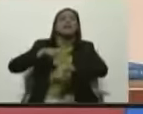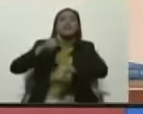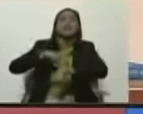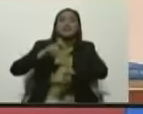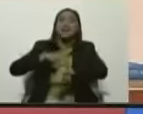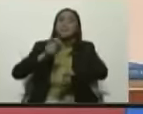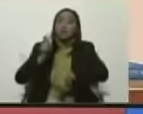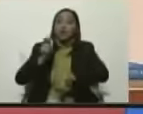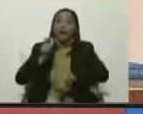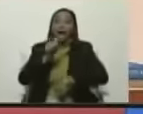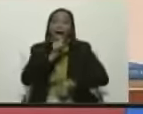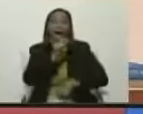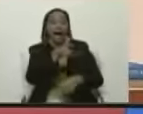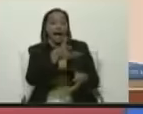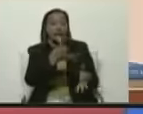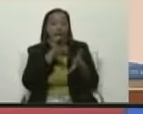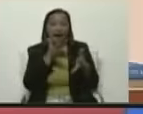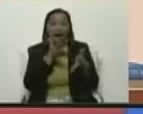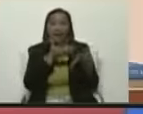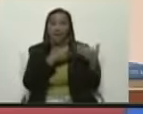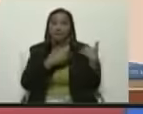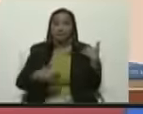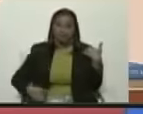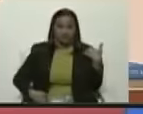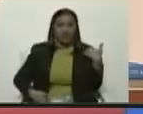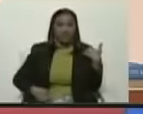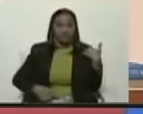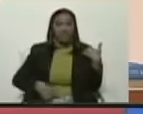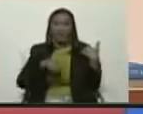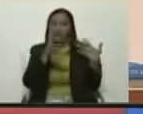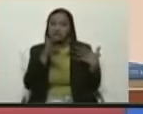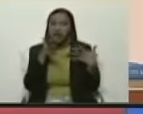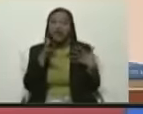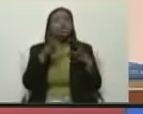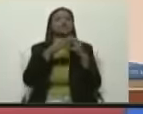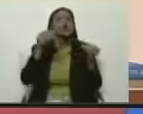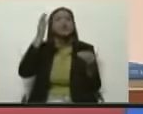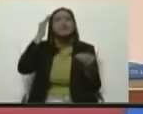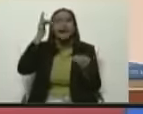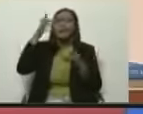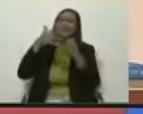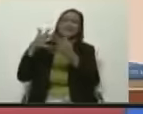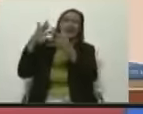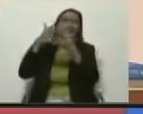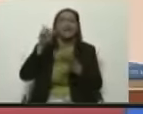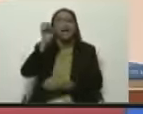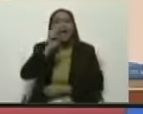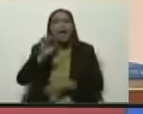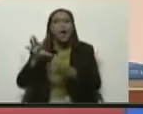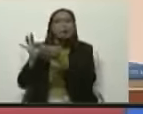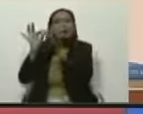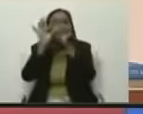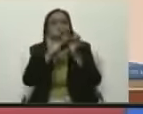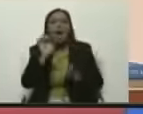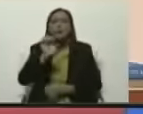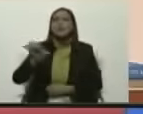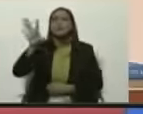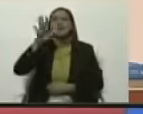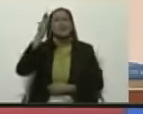con el que se queda. Y Estados Unidos lo sabe, la Unión Europea lo sabe, el mundo lo sabe. Mira, vienen para